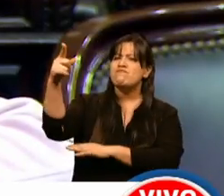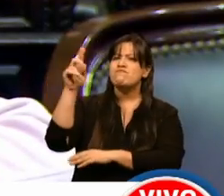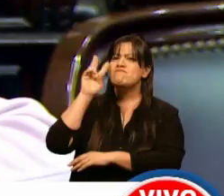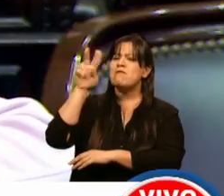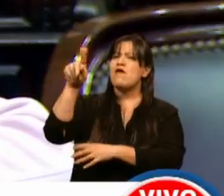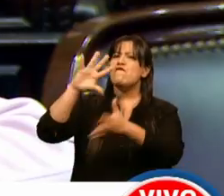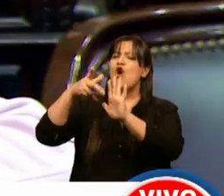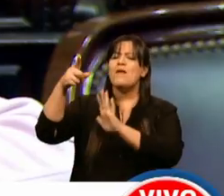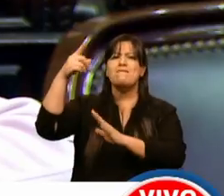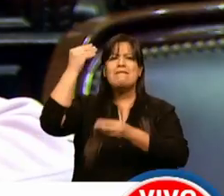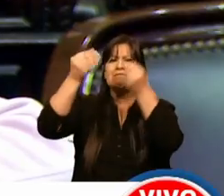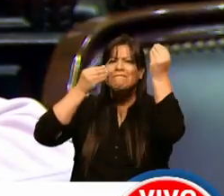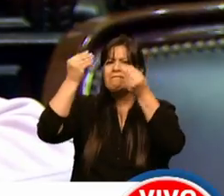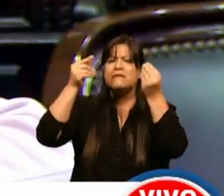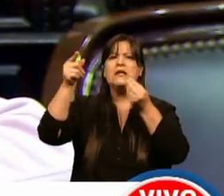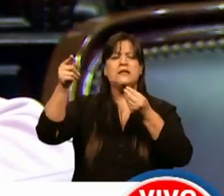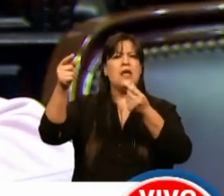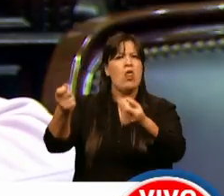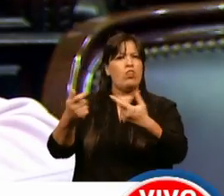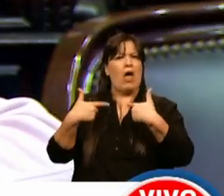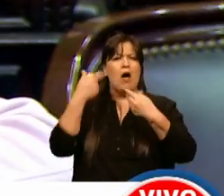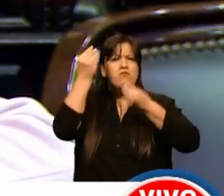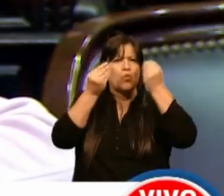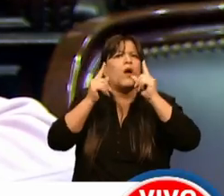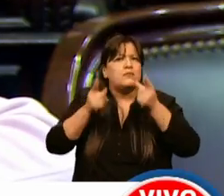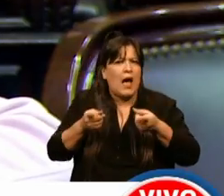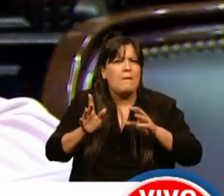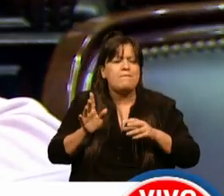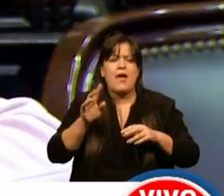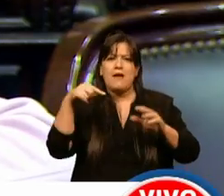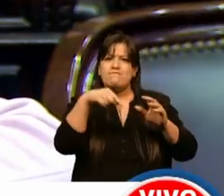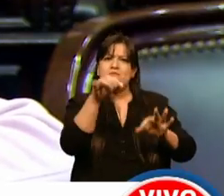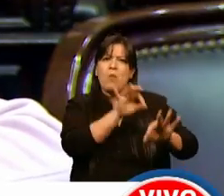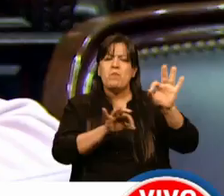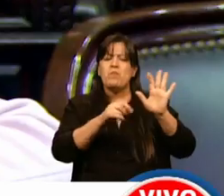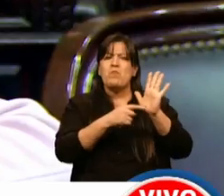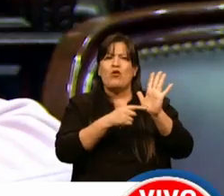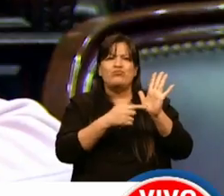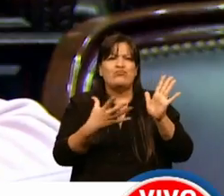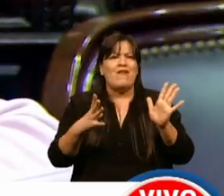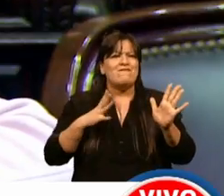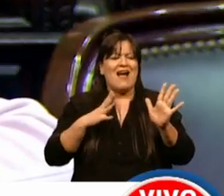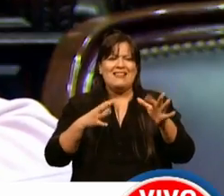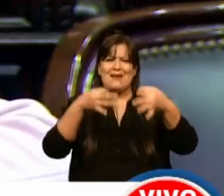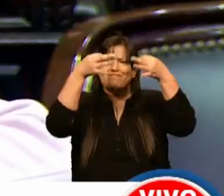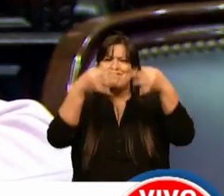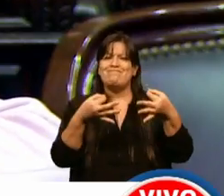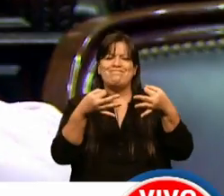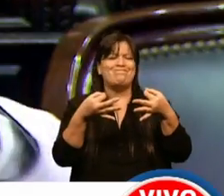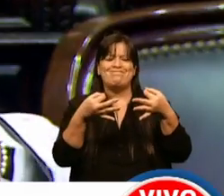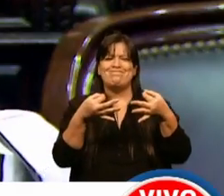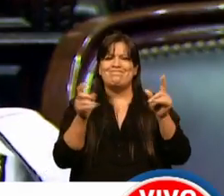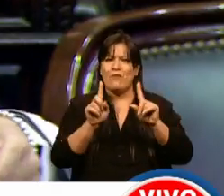él marcó una preocupación en mí de mirar un proyecto reduccionista incongruente porque